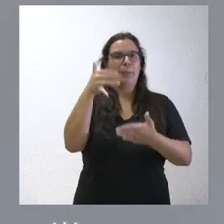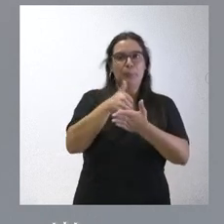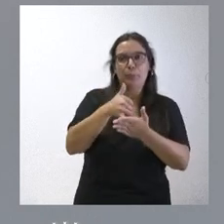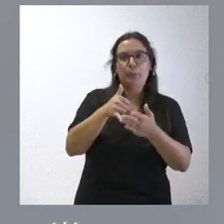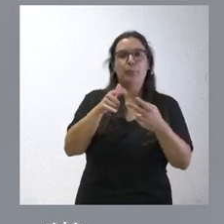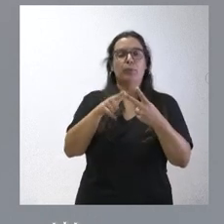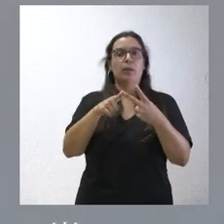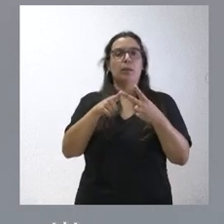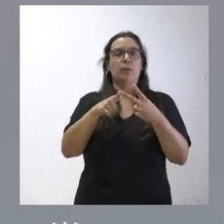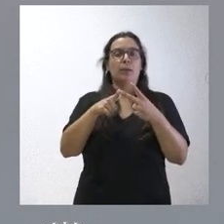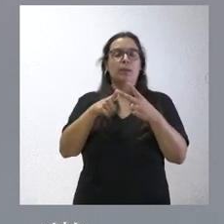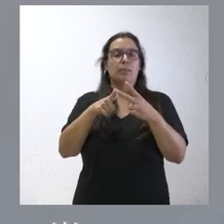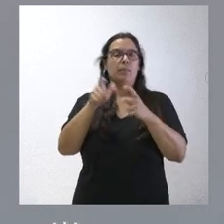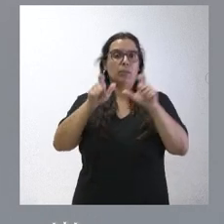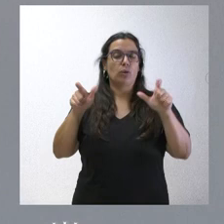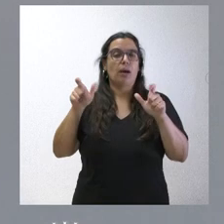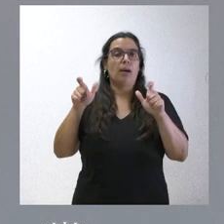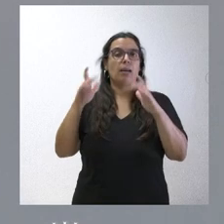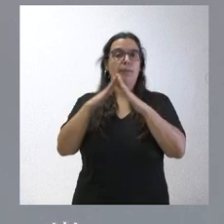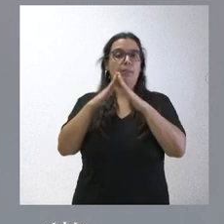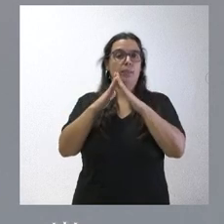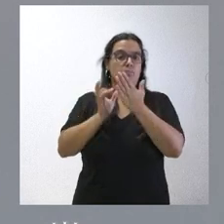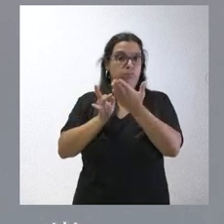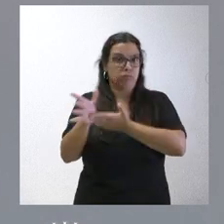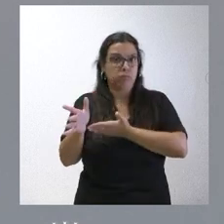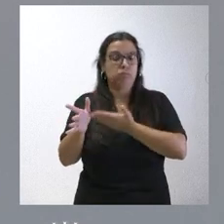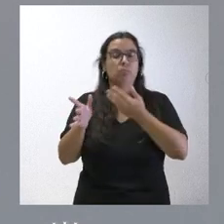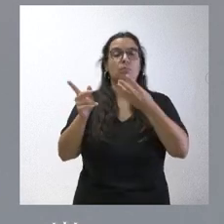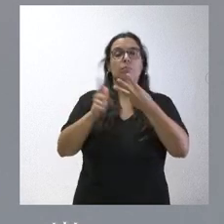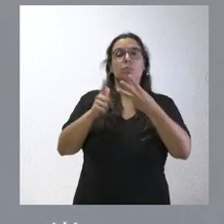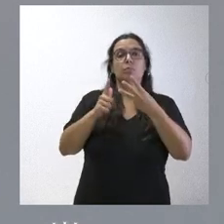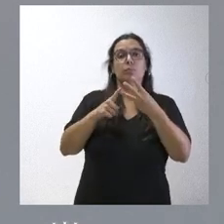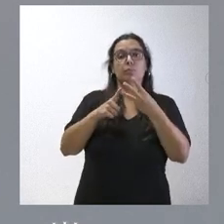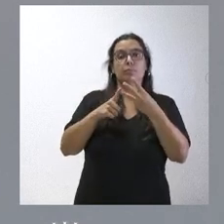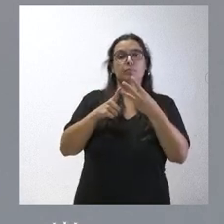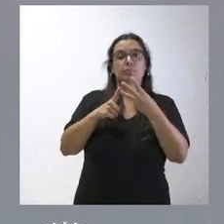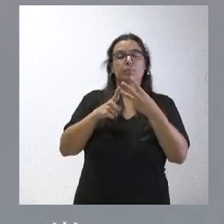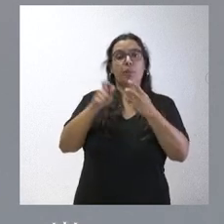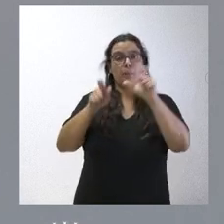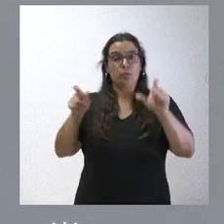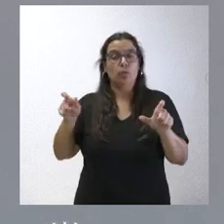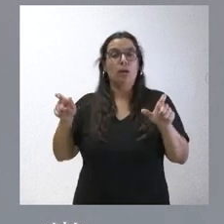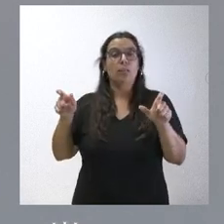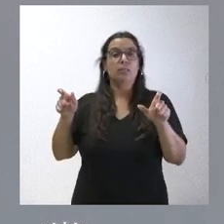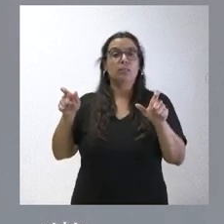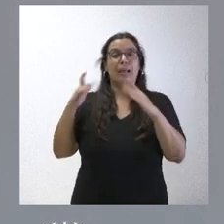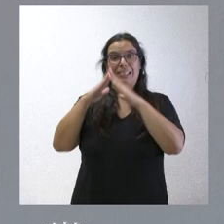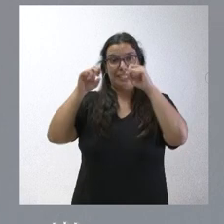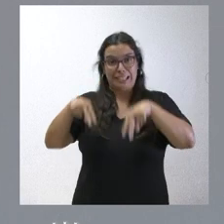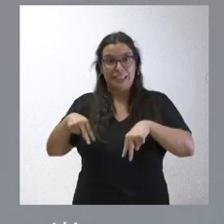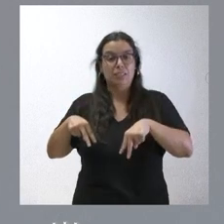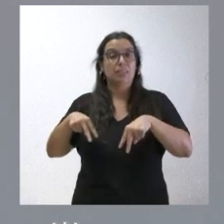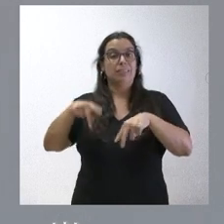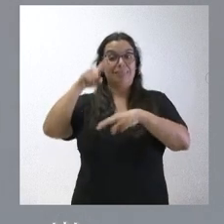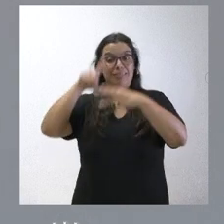de personas que han sido objeto de desahucio de personas sin hogar pues